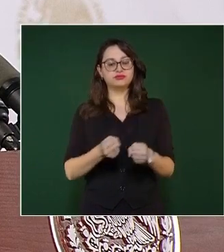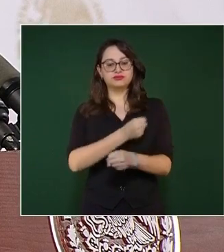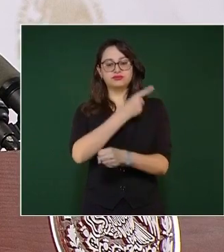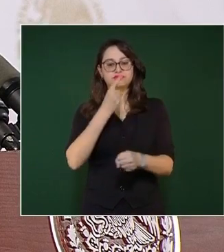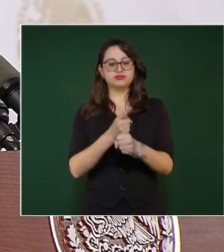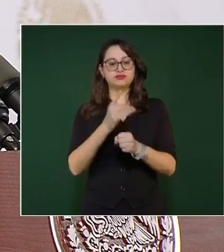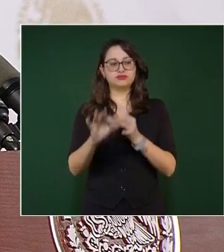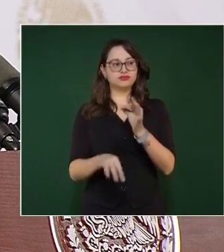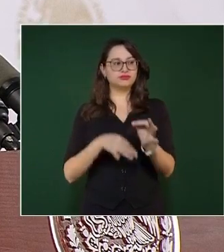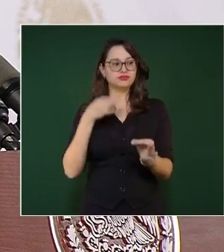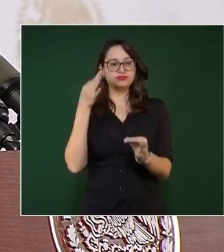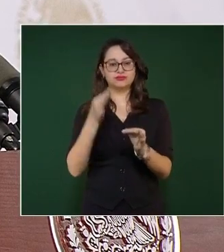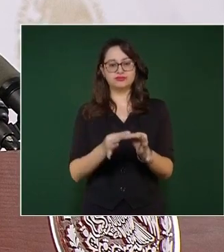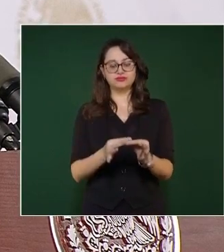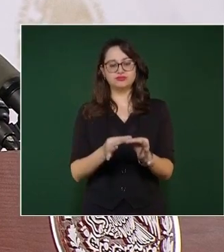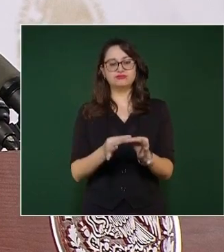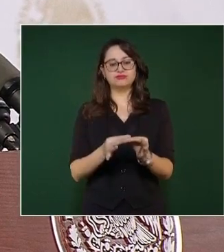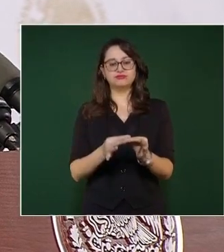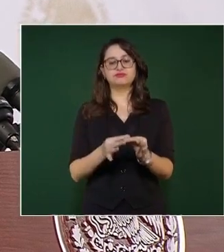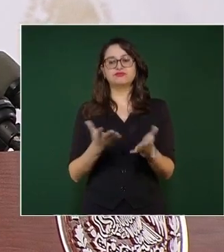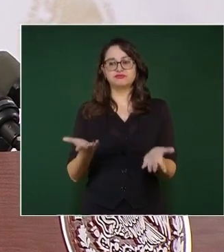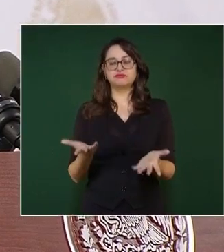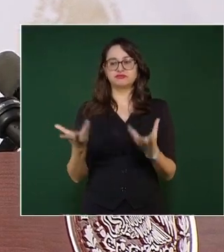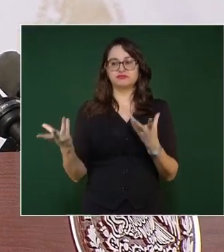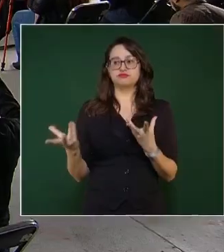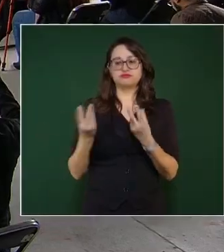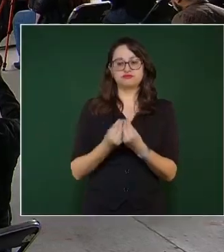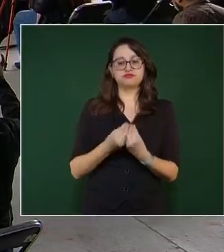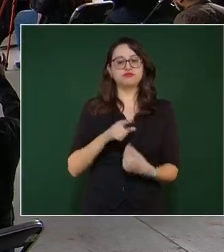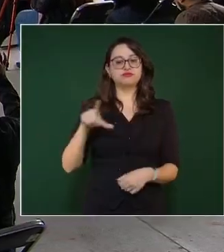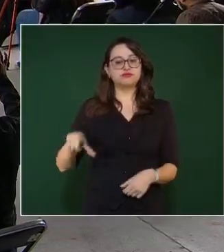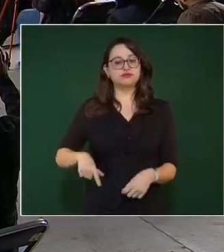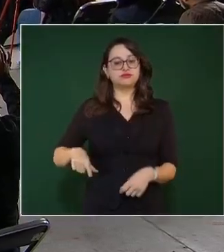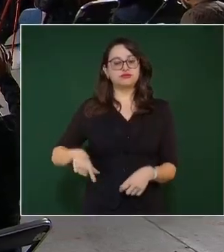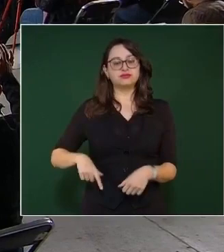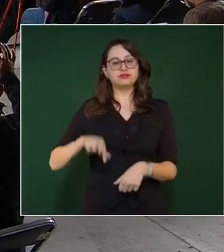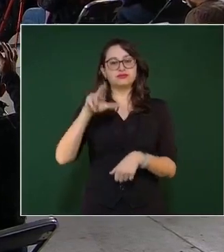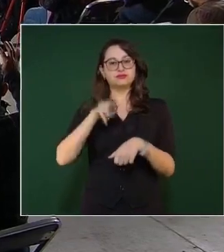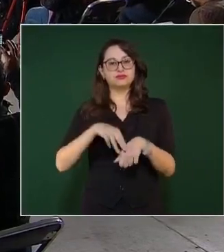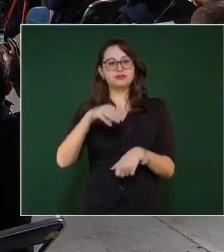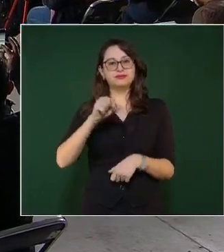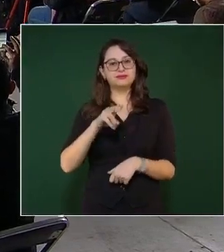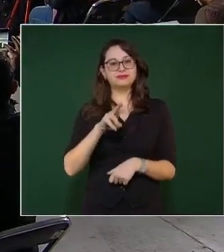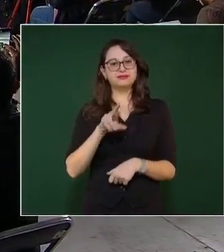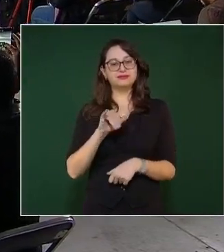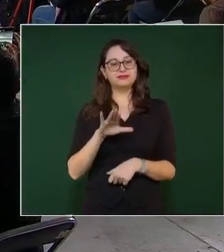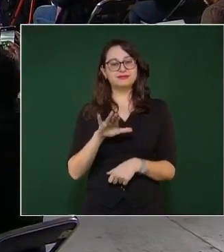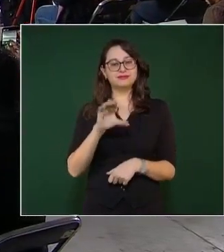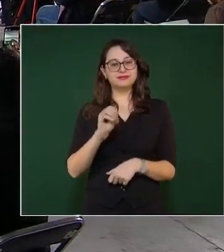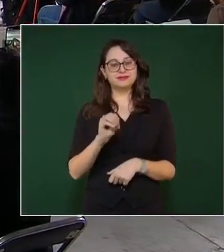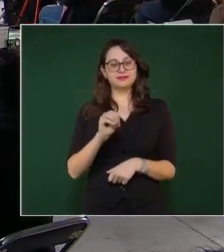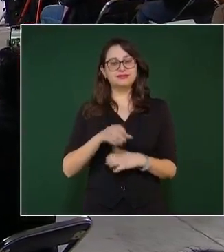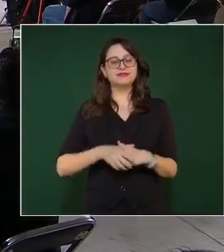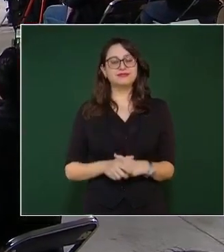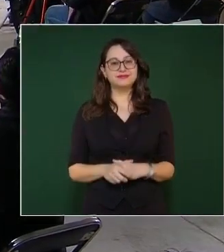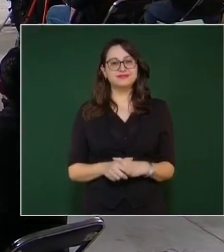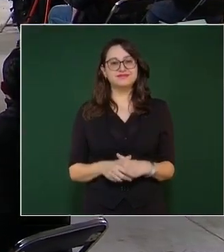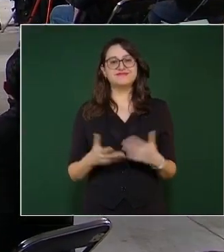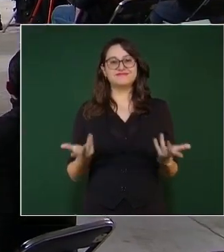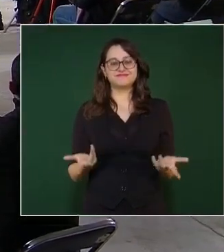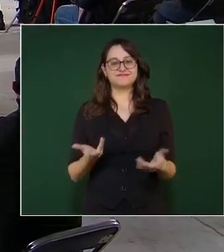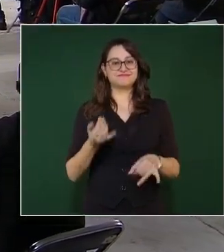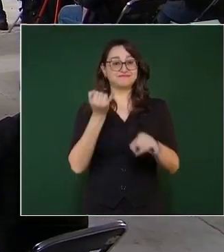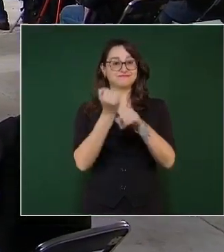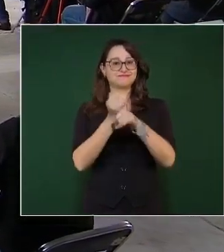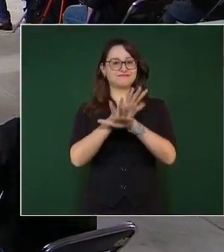desde luego en compañía del gobernador Mauricio Curi, y vamos a